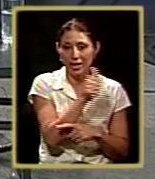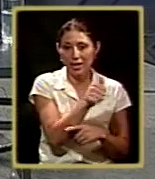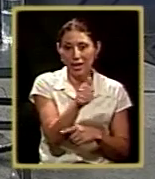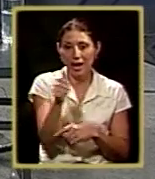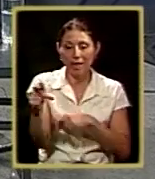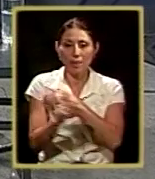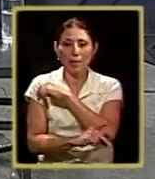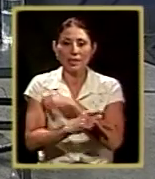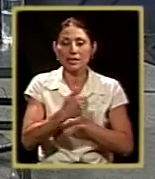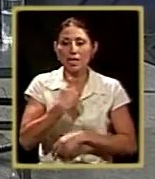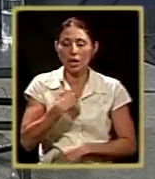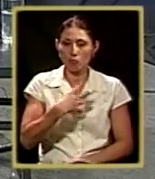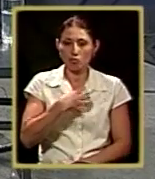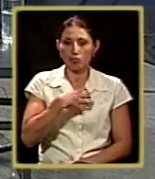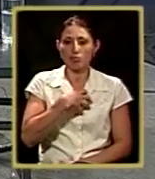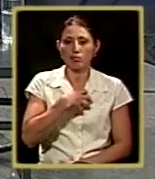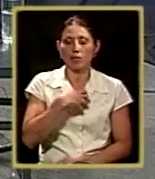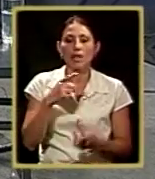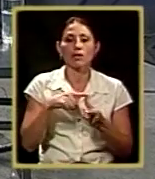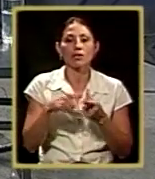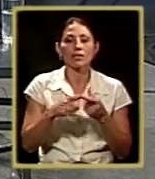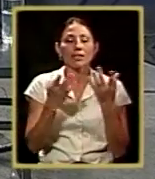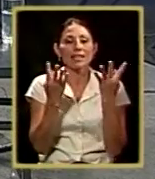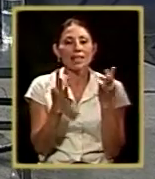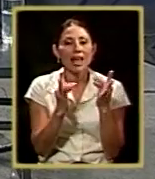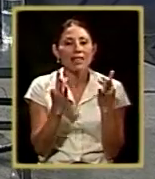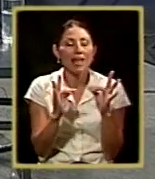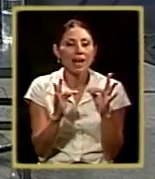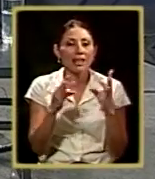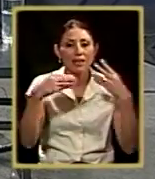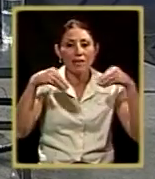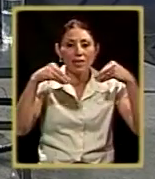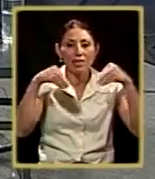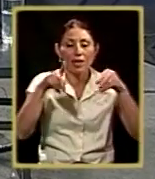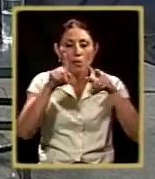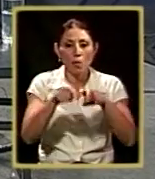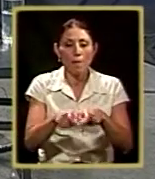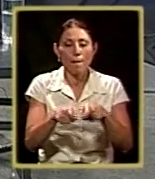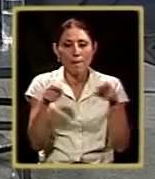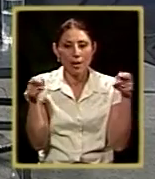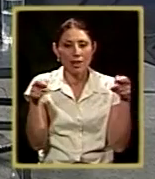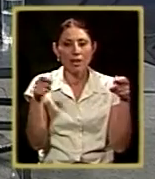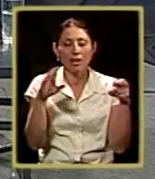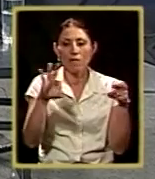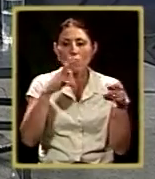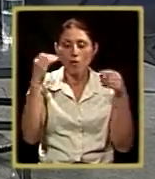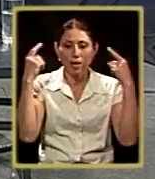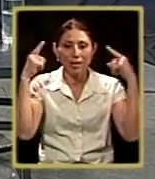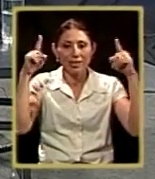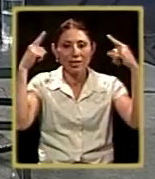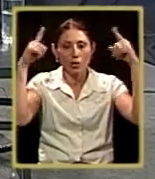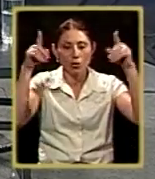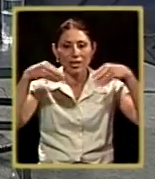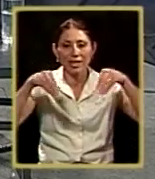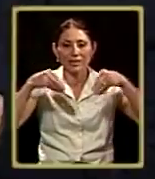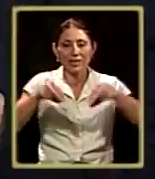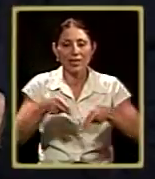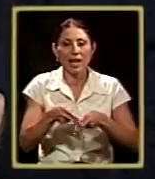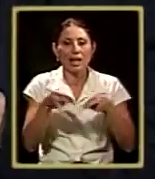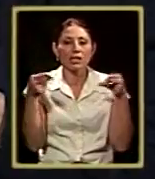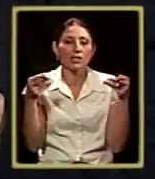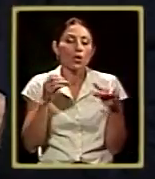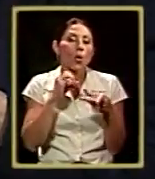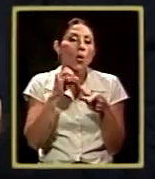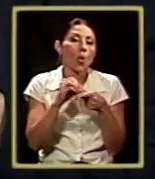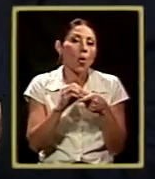su idiosincrasia y entonces tratar de vender un diario de la manera exitosa en que se vende La Nación o el